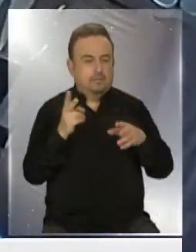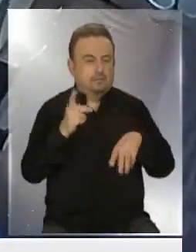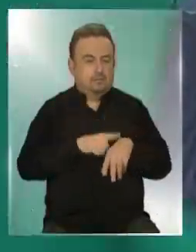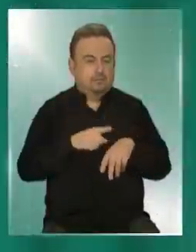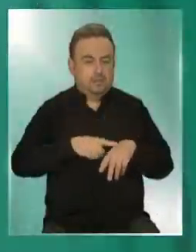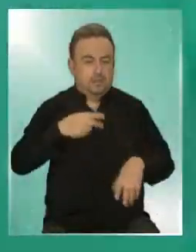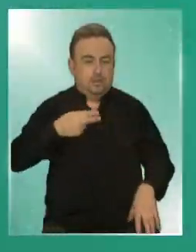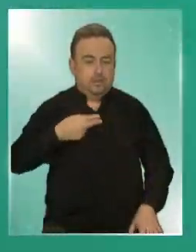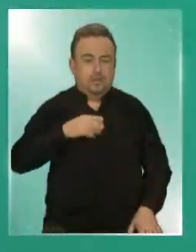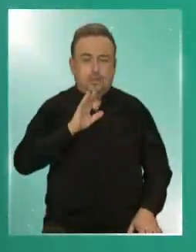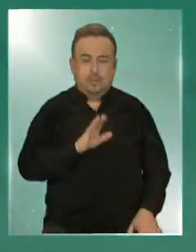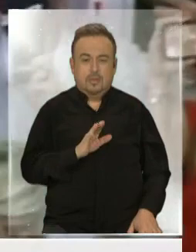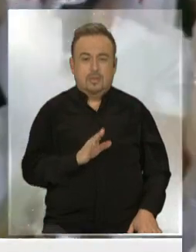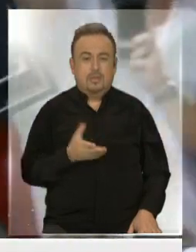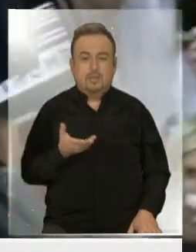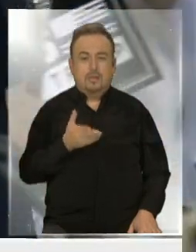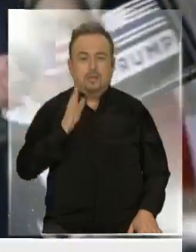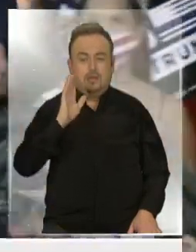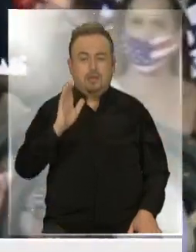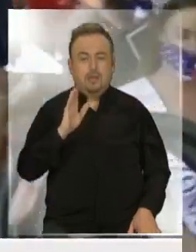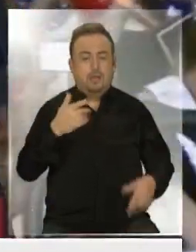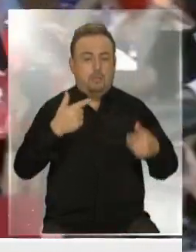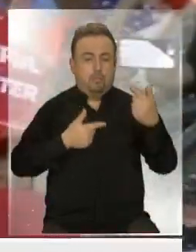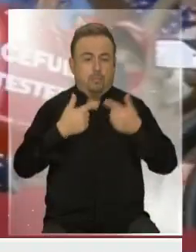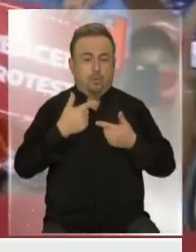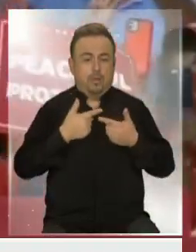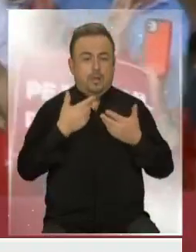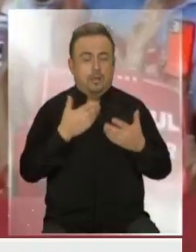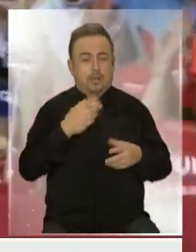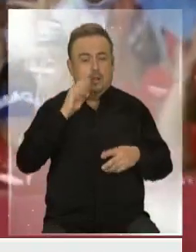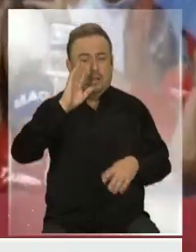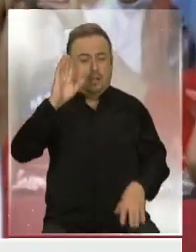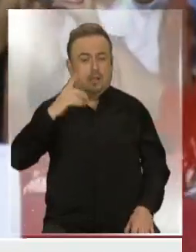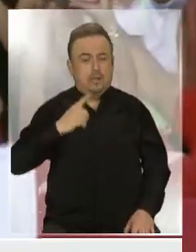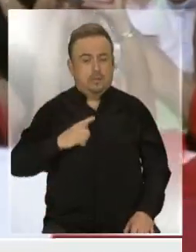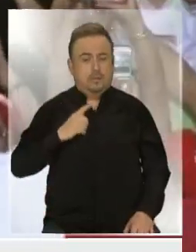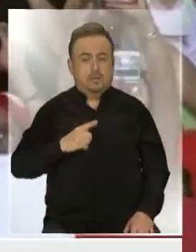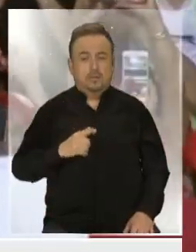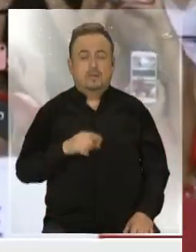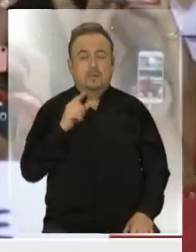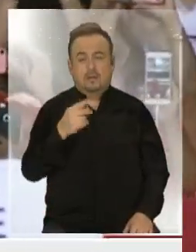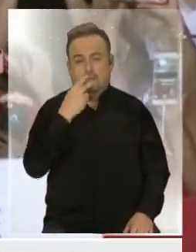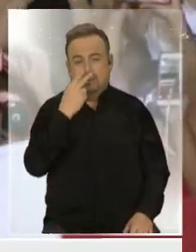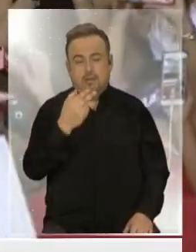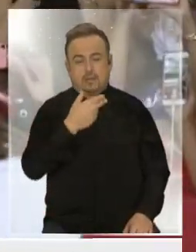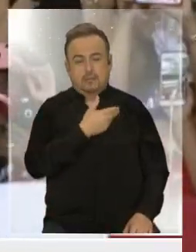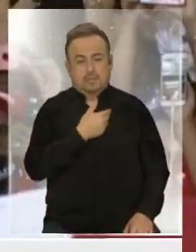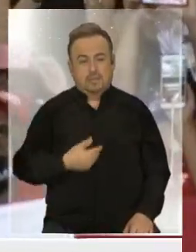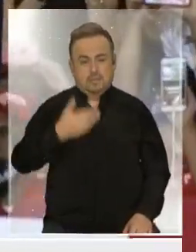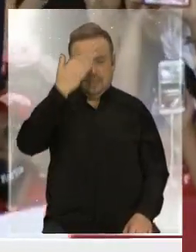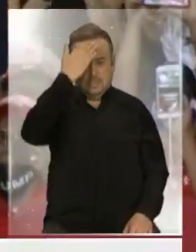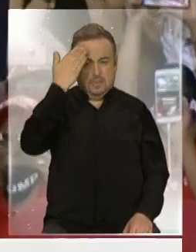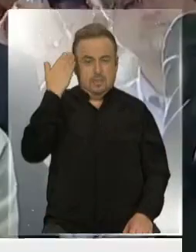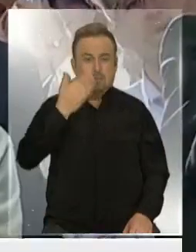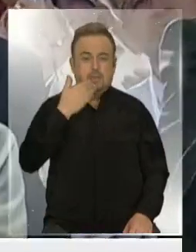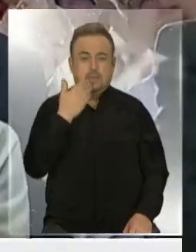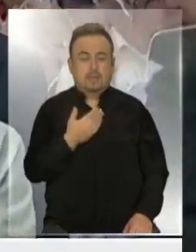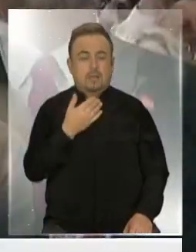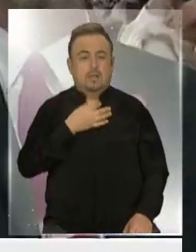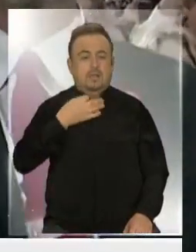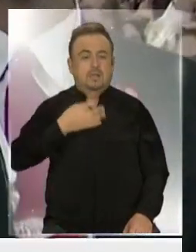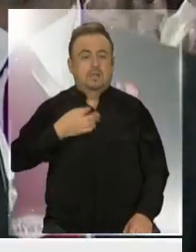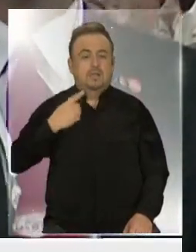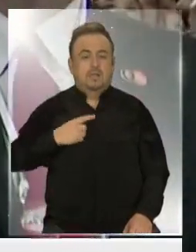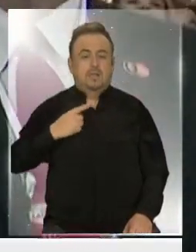momento, ya entrando en materia política. Viajemos a los Estados Unidos. Ahí vemos al presidente Donald Trump, que ha asegurado que Estados